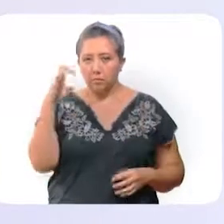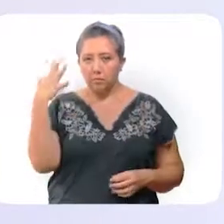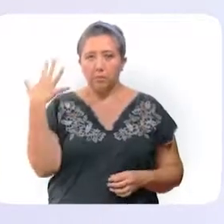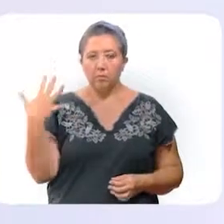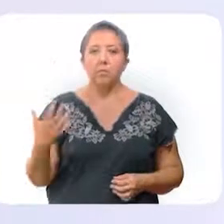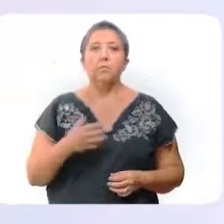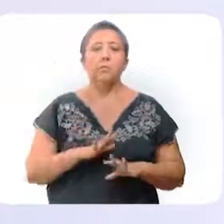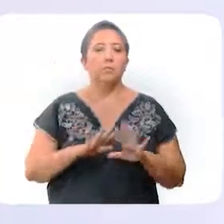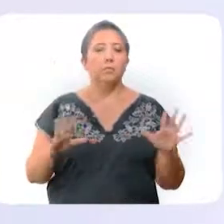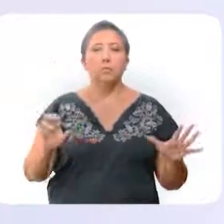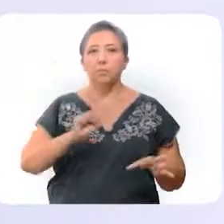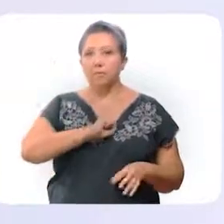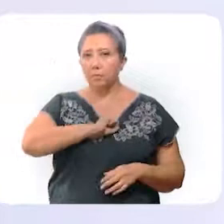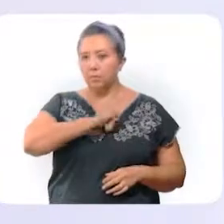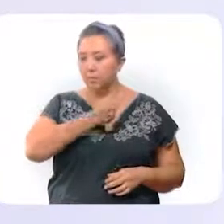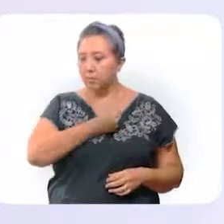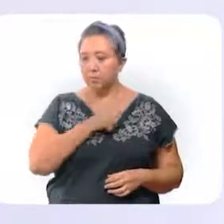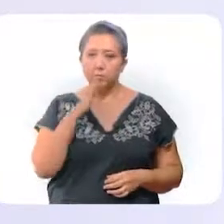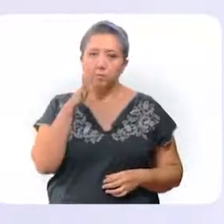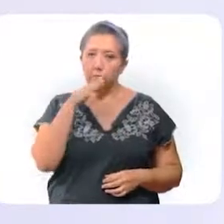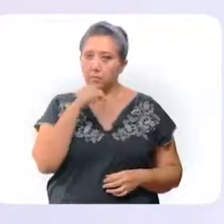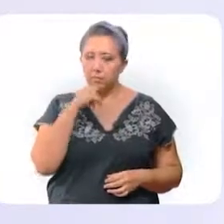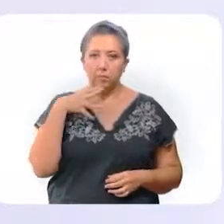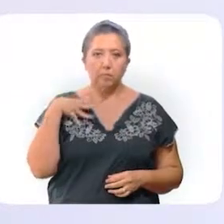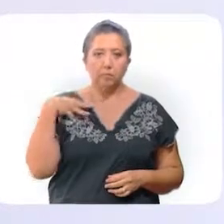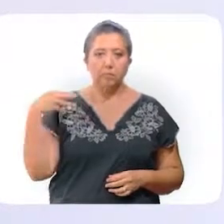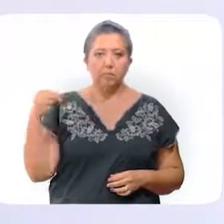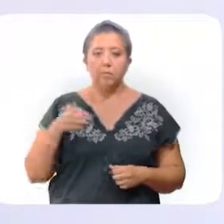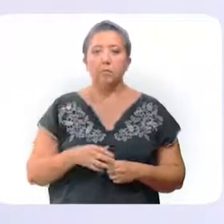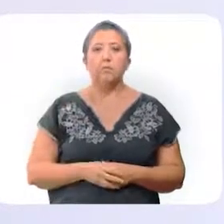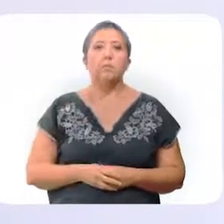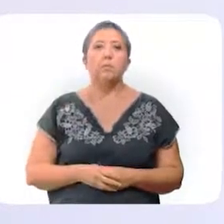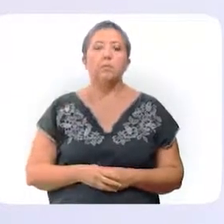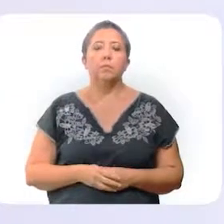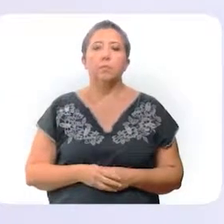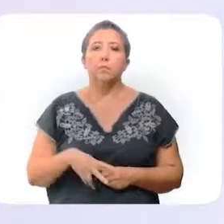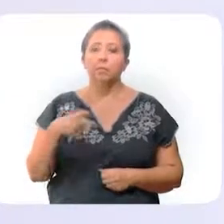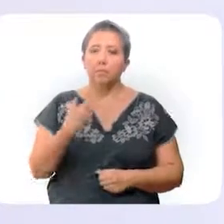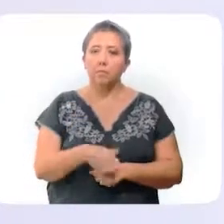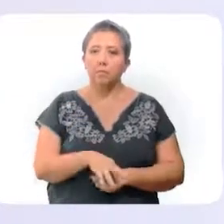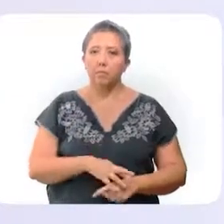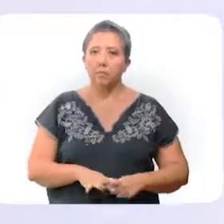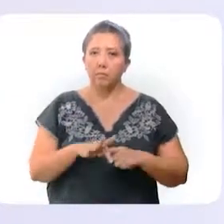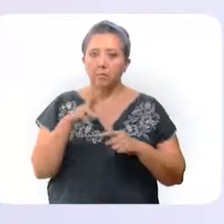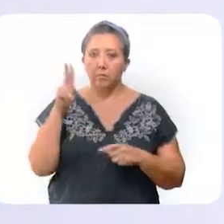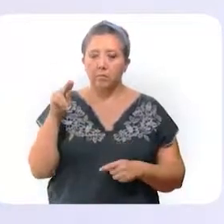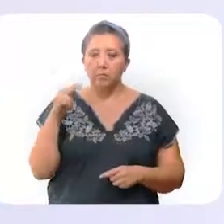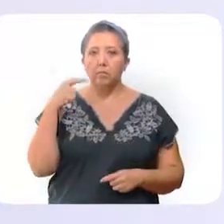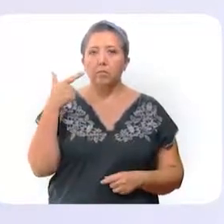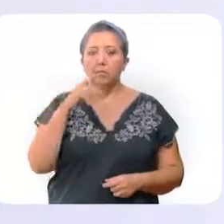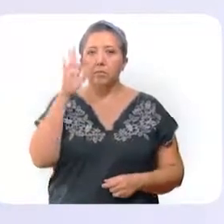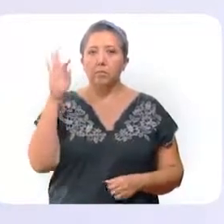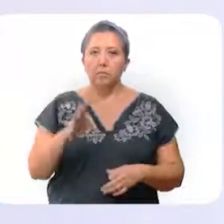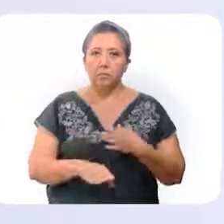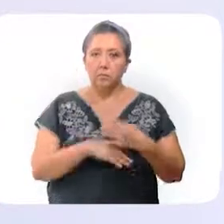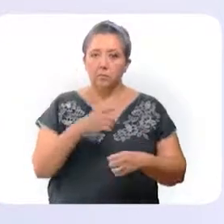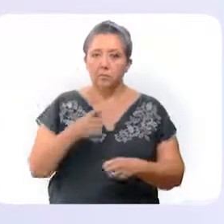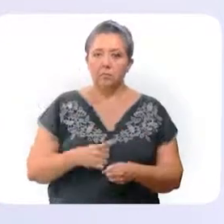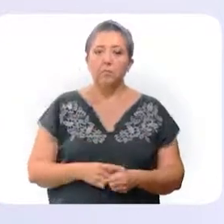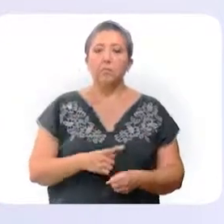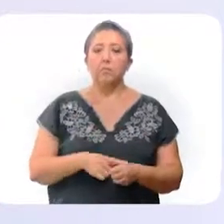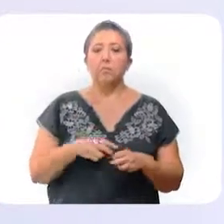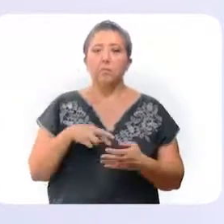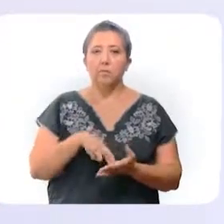34.405 pacientes ya se recuperaron, no presentan síntomas ni pueden contagiar. Esta cifra representa el 87% del total